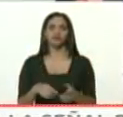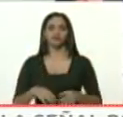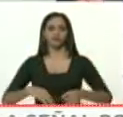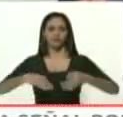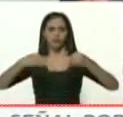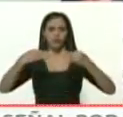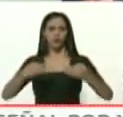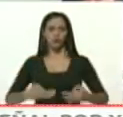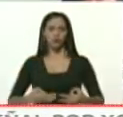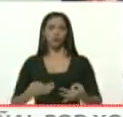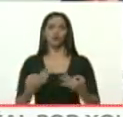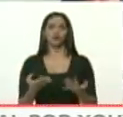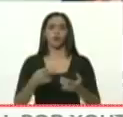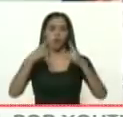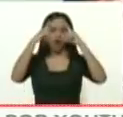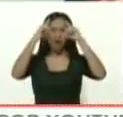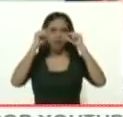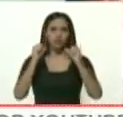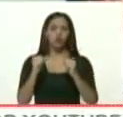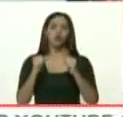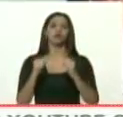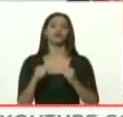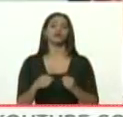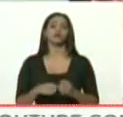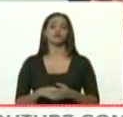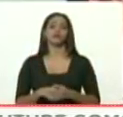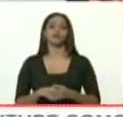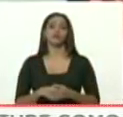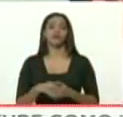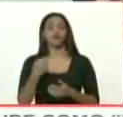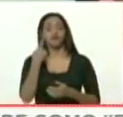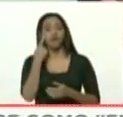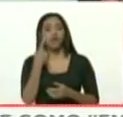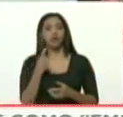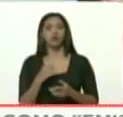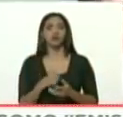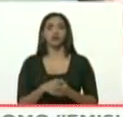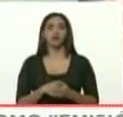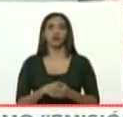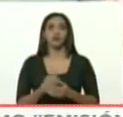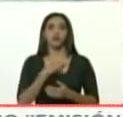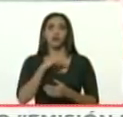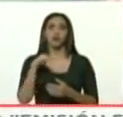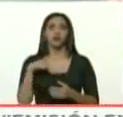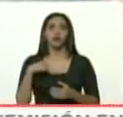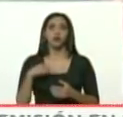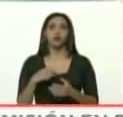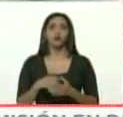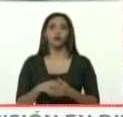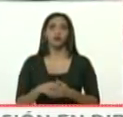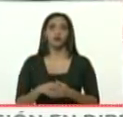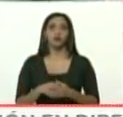con mucho profesionalismo, fíjate que nosotros hemos